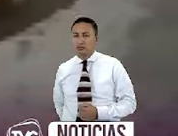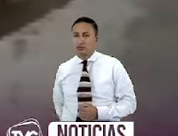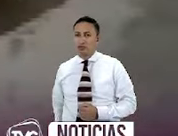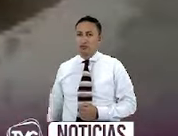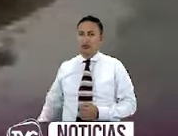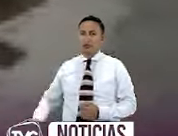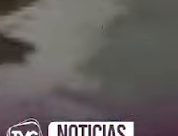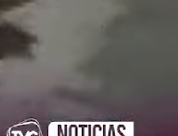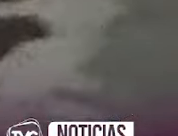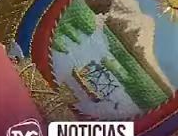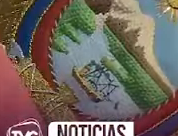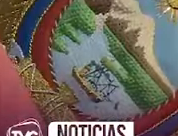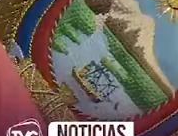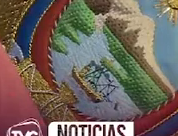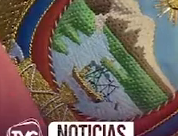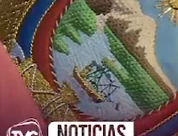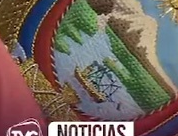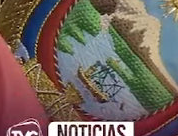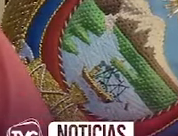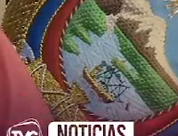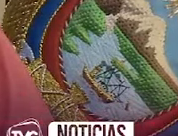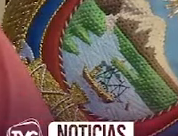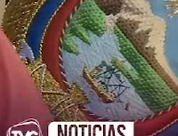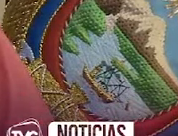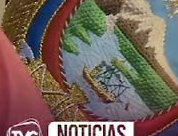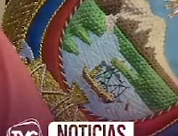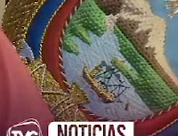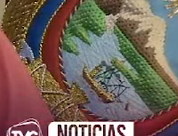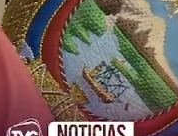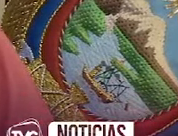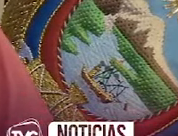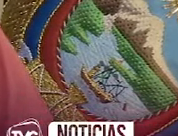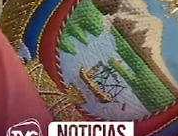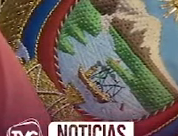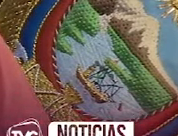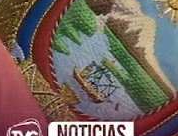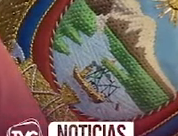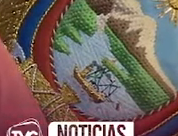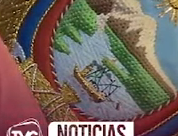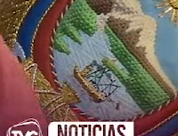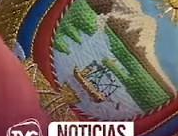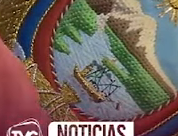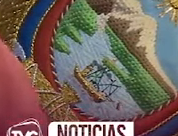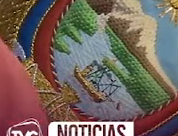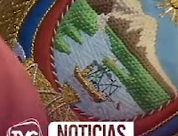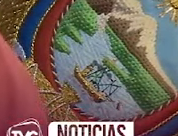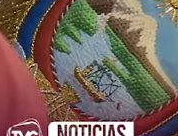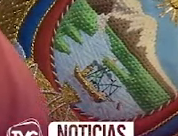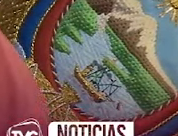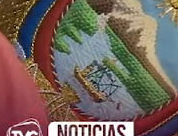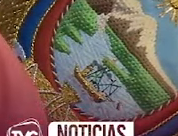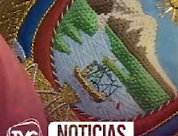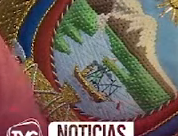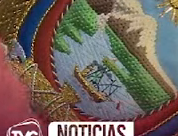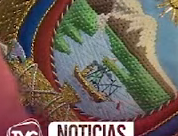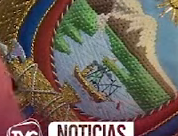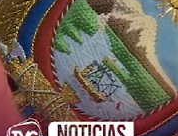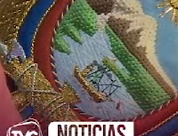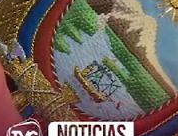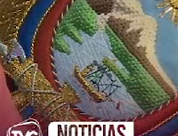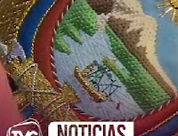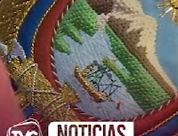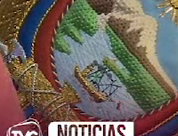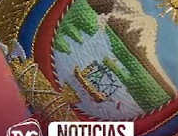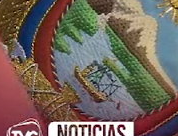en la capital. Rechazamos todos estos eventos que van en contra de la ciudadanía, en contra del